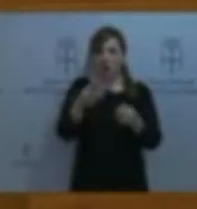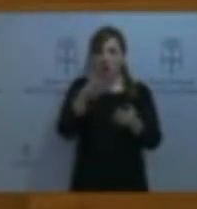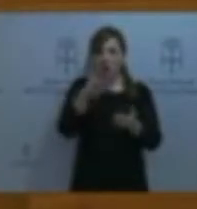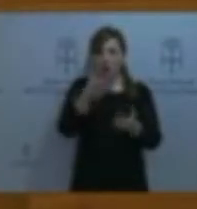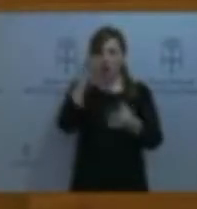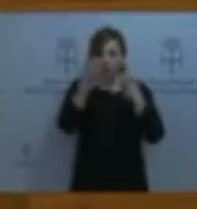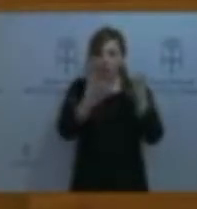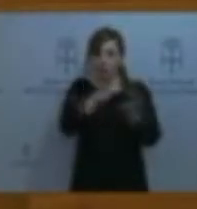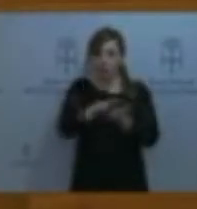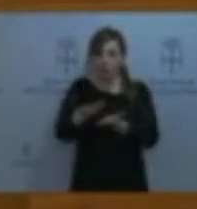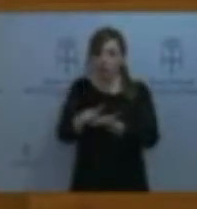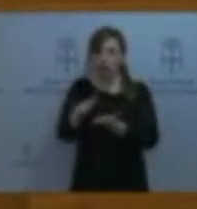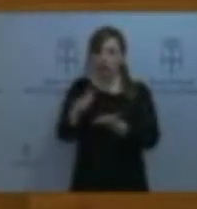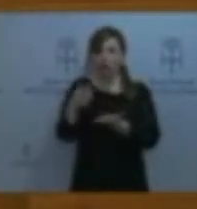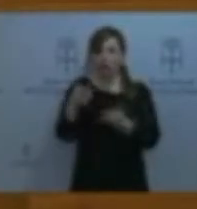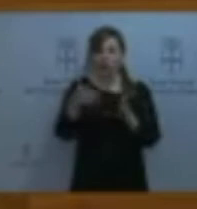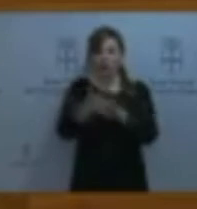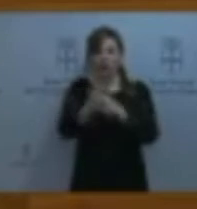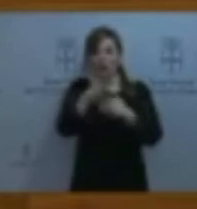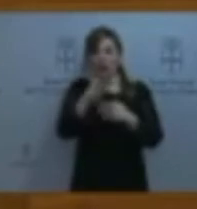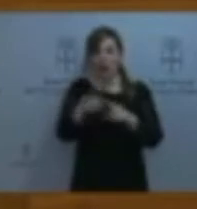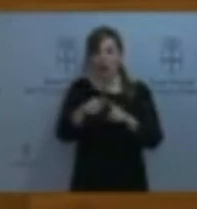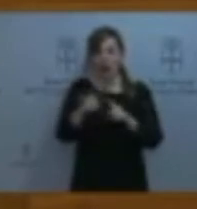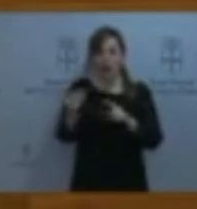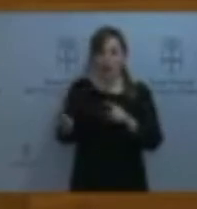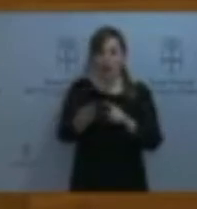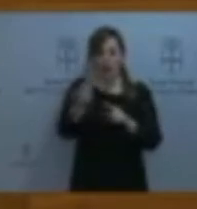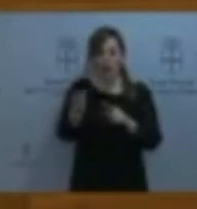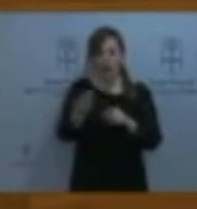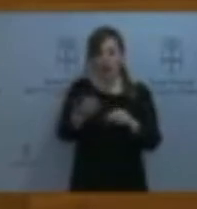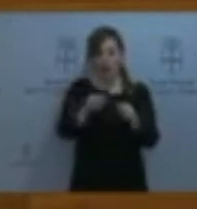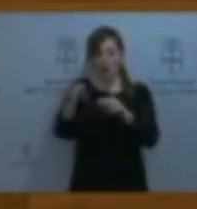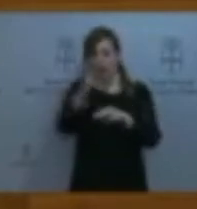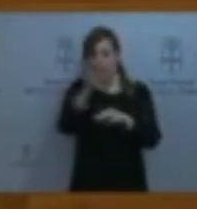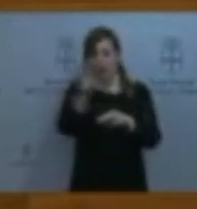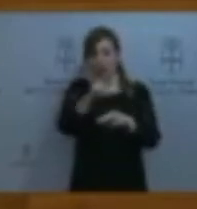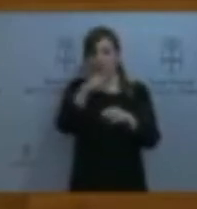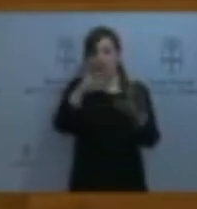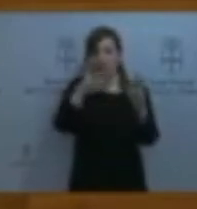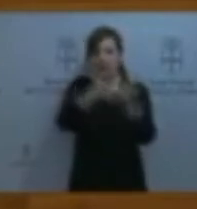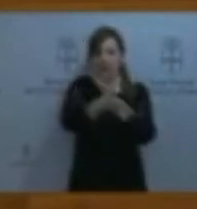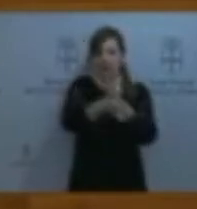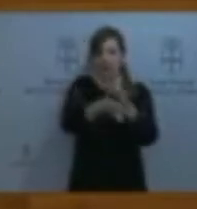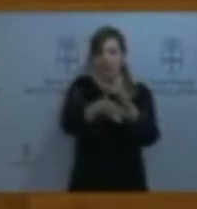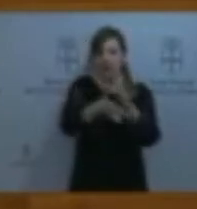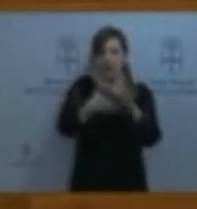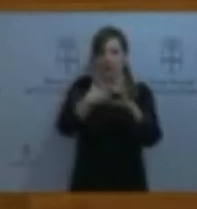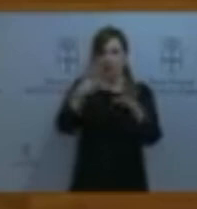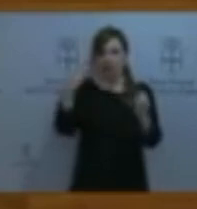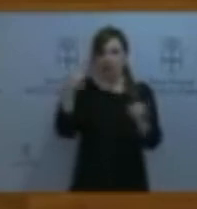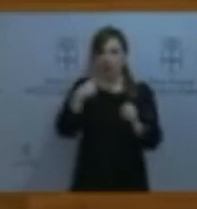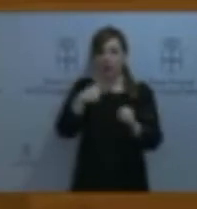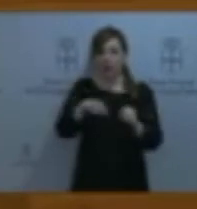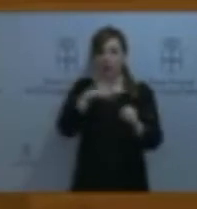servir para acercar a los furtivos, sino para favorecer los hábitos alimentarios que se perdieron tras los protocolos de